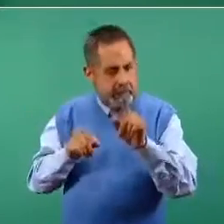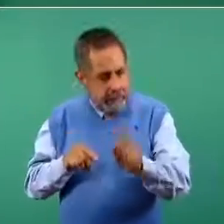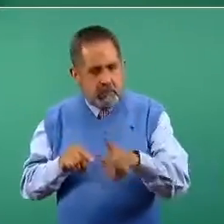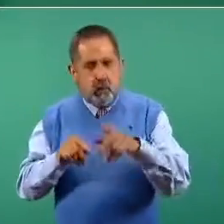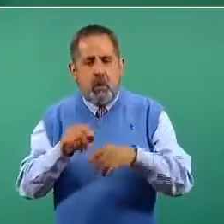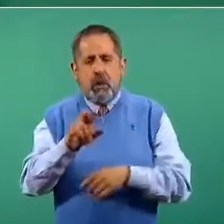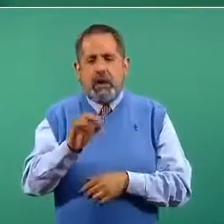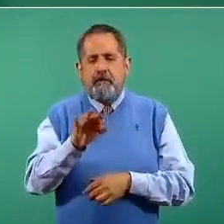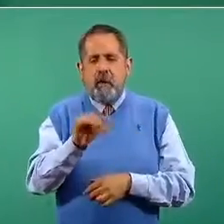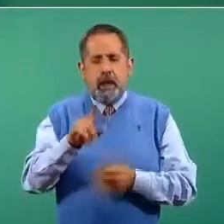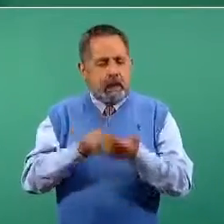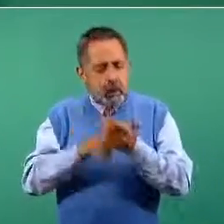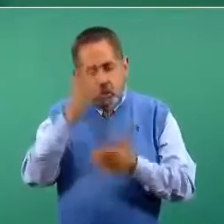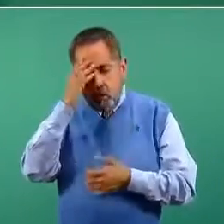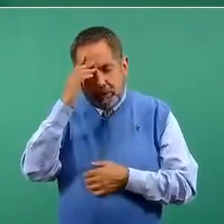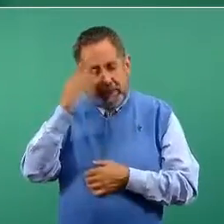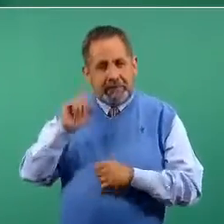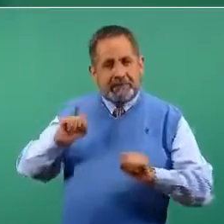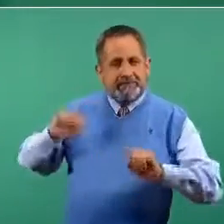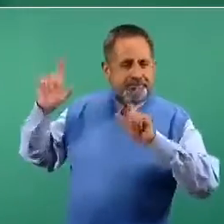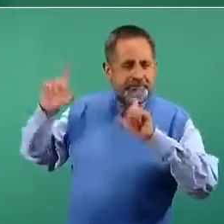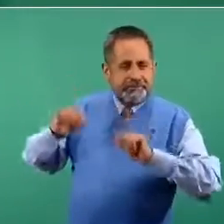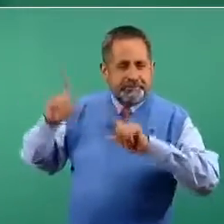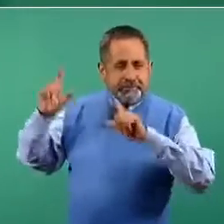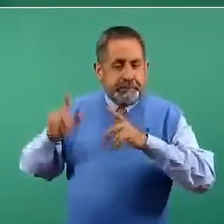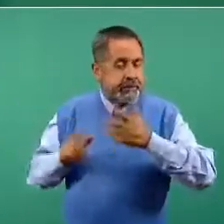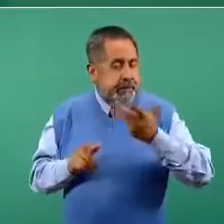Reforma, con cuáles son estos indicadores.